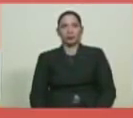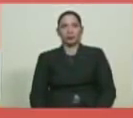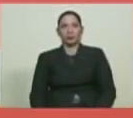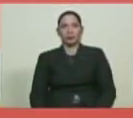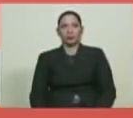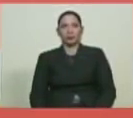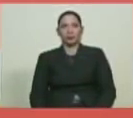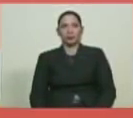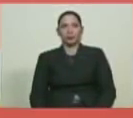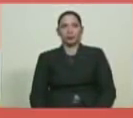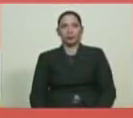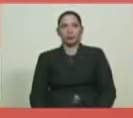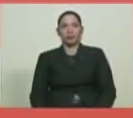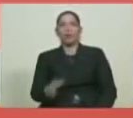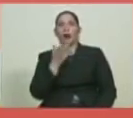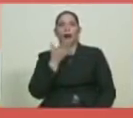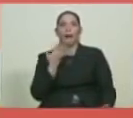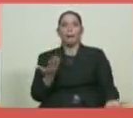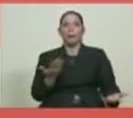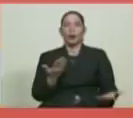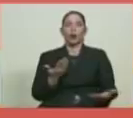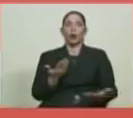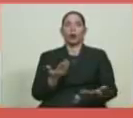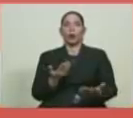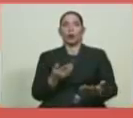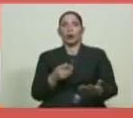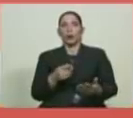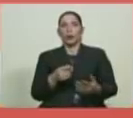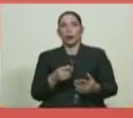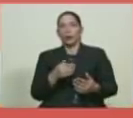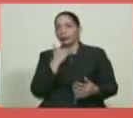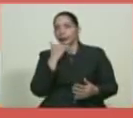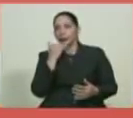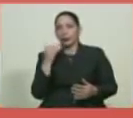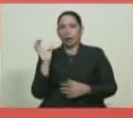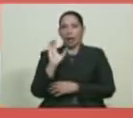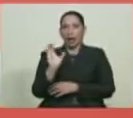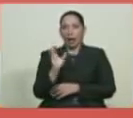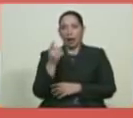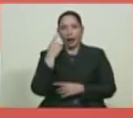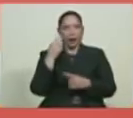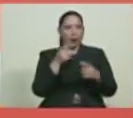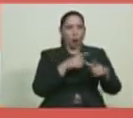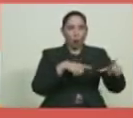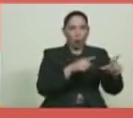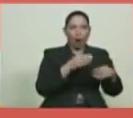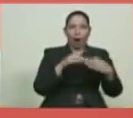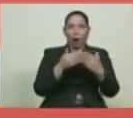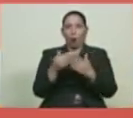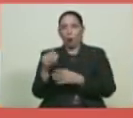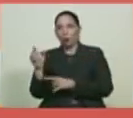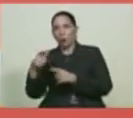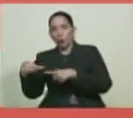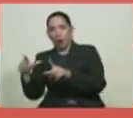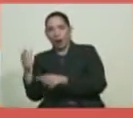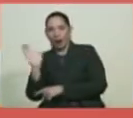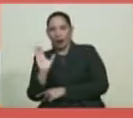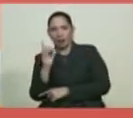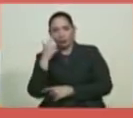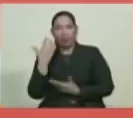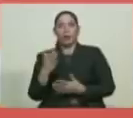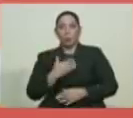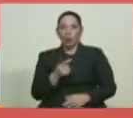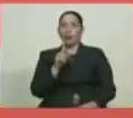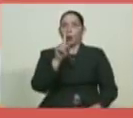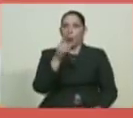Carmelitas, que es una línea que, aunque es de transporte público, es una prestación privada. Cobran un bolívar por cada